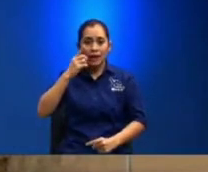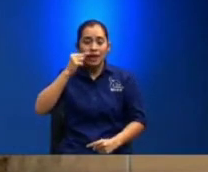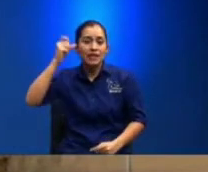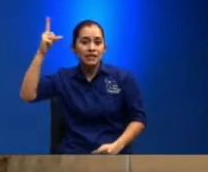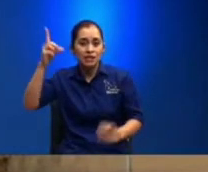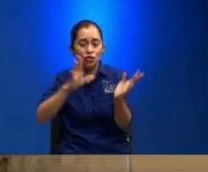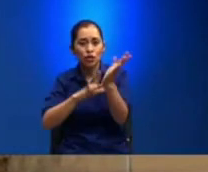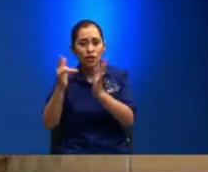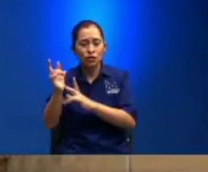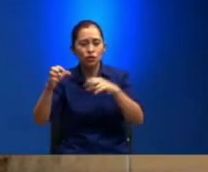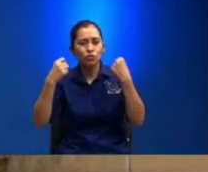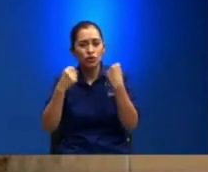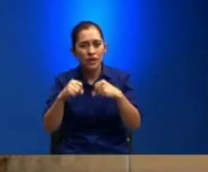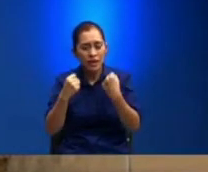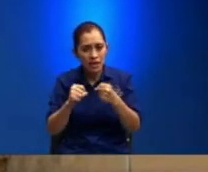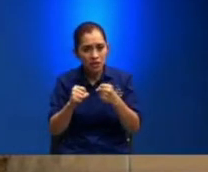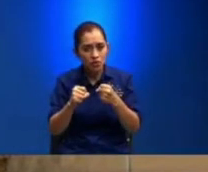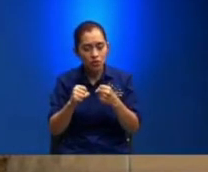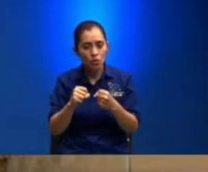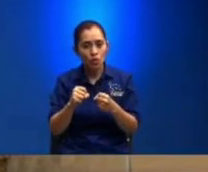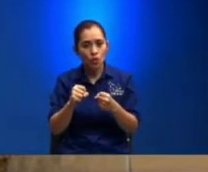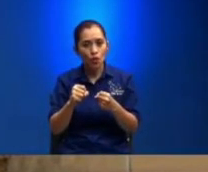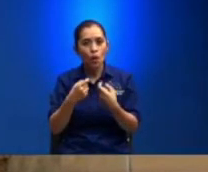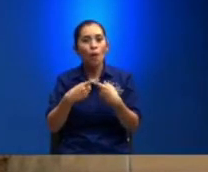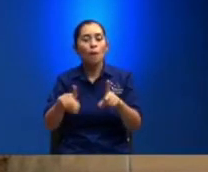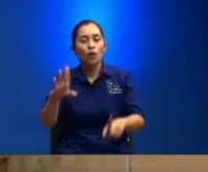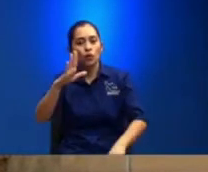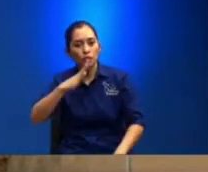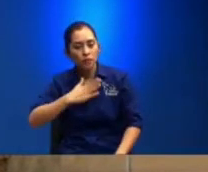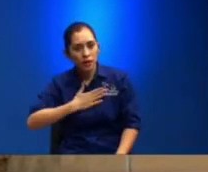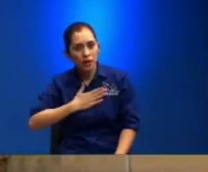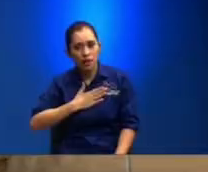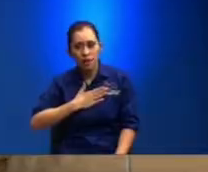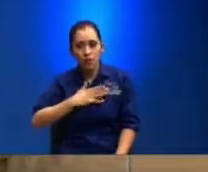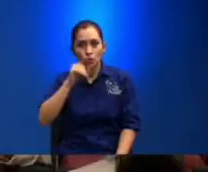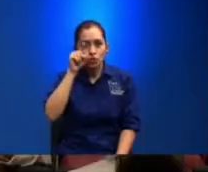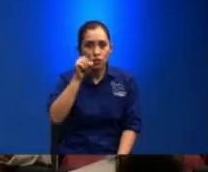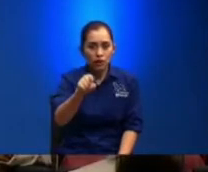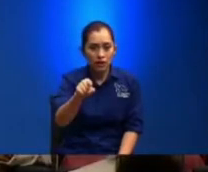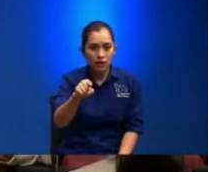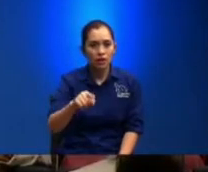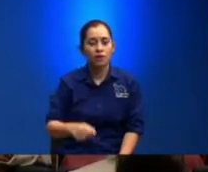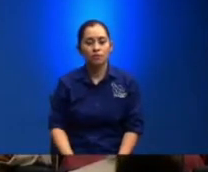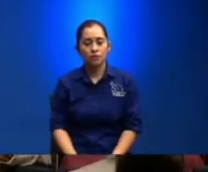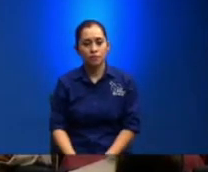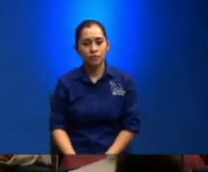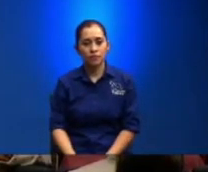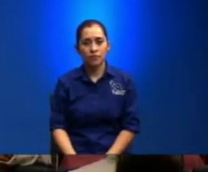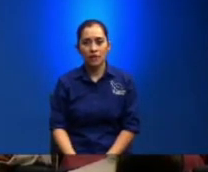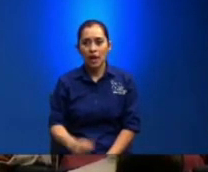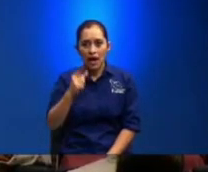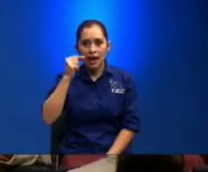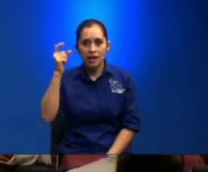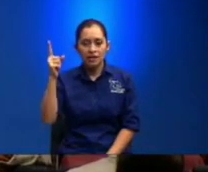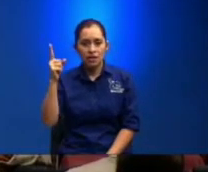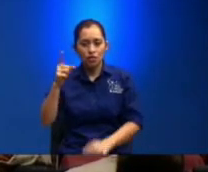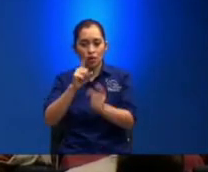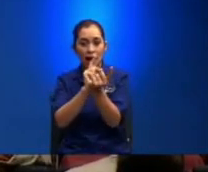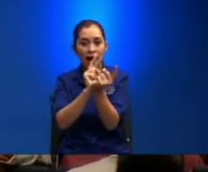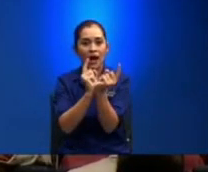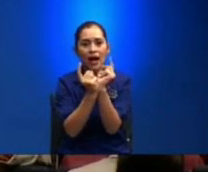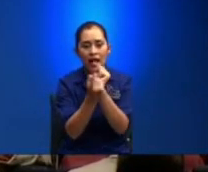bueno y no que yo lo voy a pagar yo ya lo pague es que no es que es otra cosa